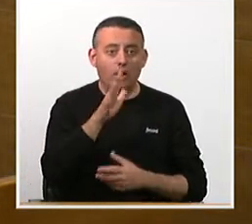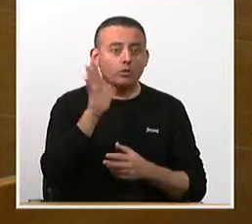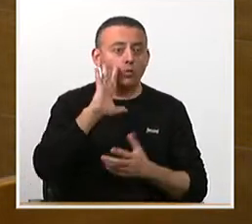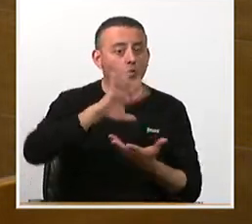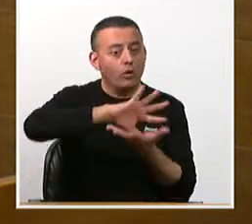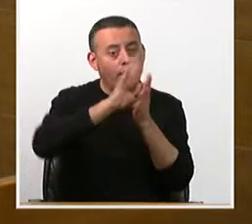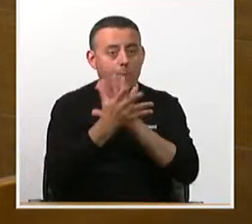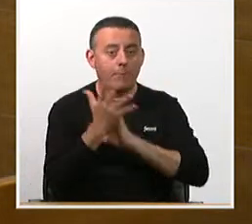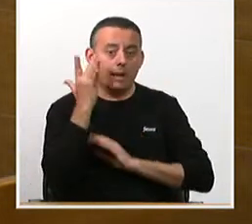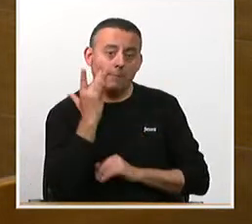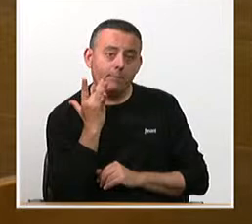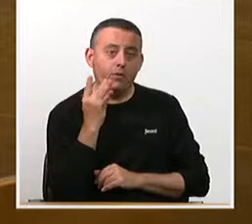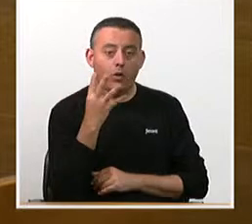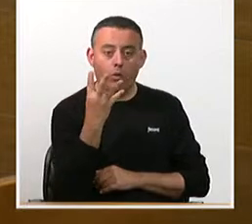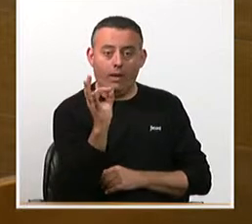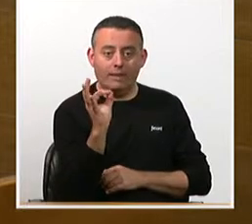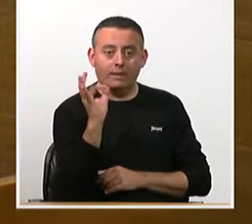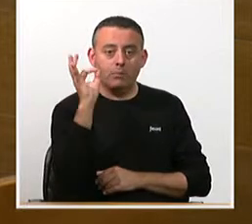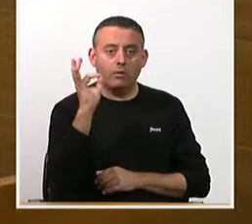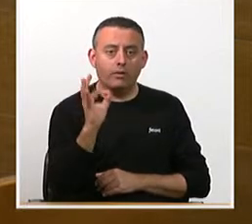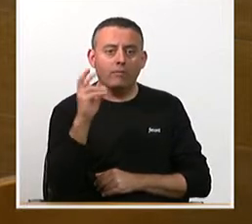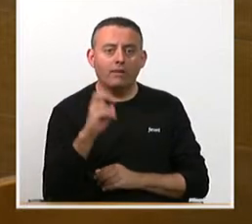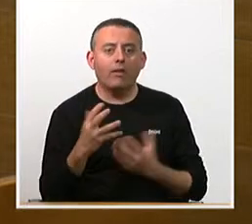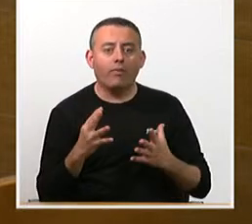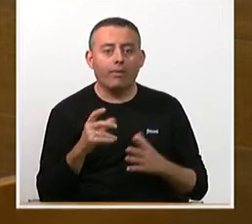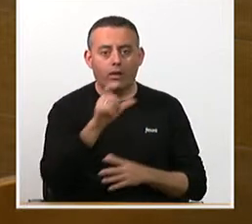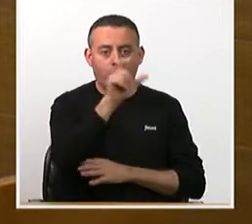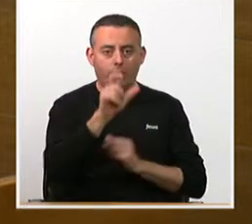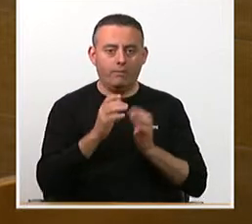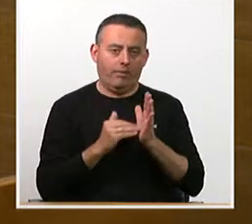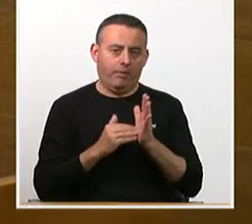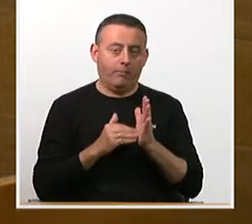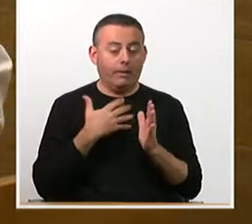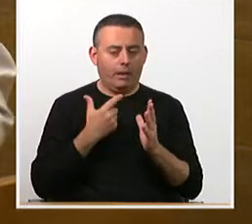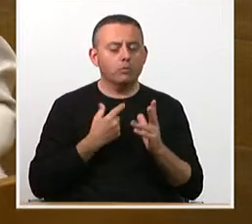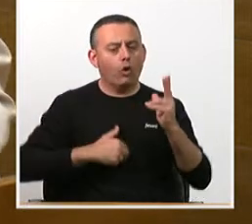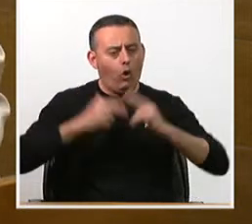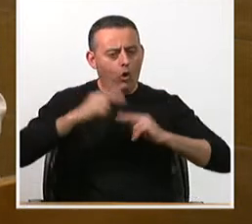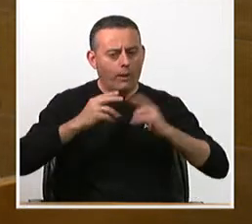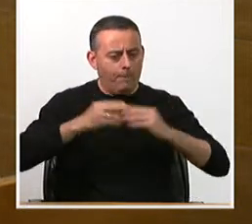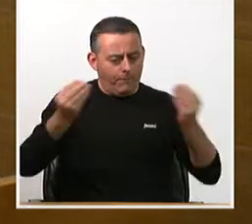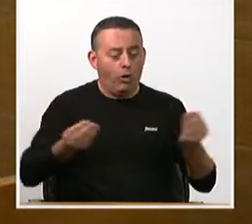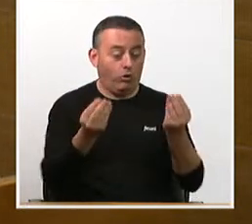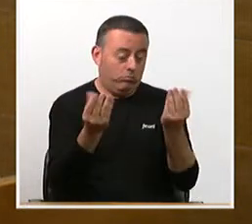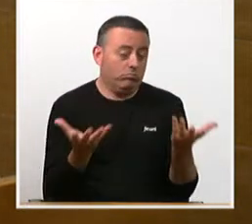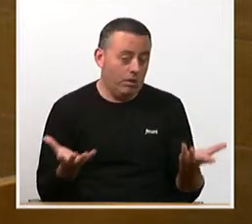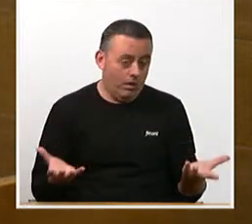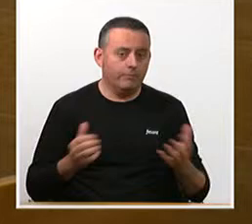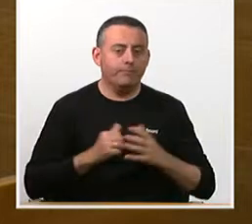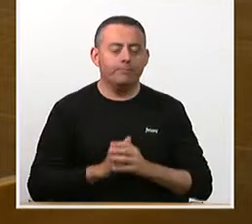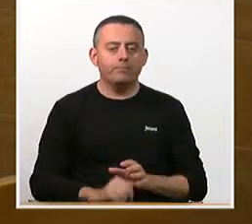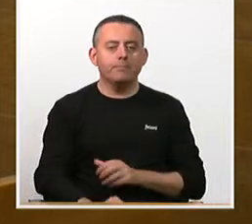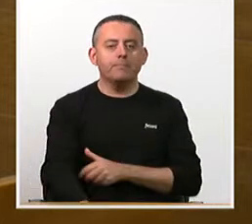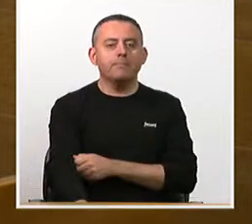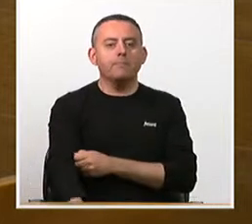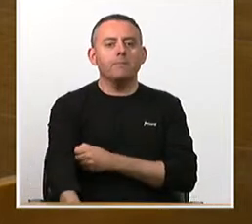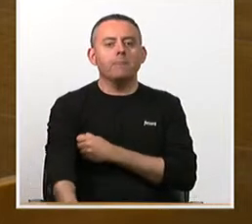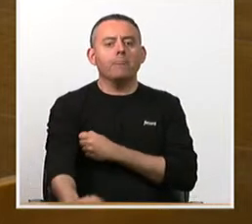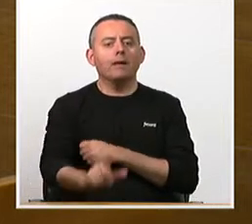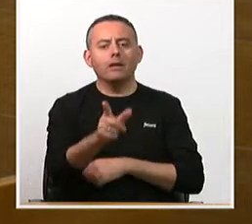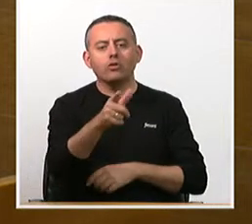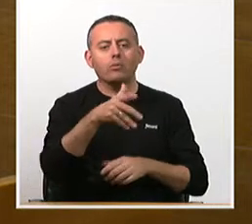seguir impulsando obras y mejoras en la depuración y mire esto no son palabras vacías son hechos son